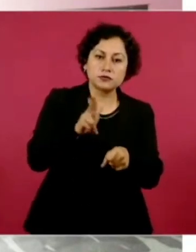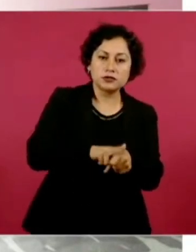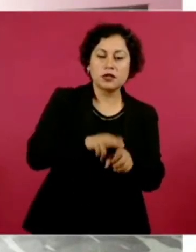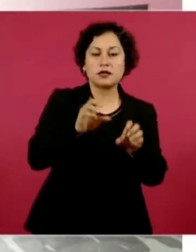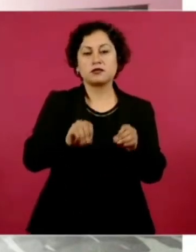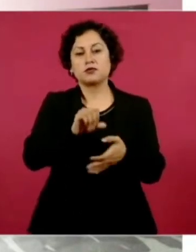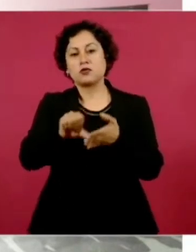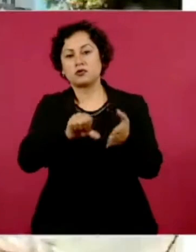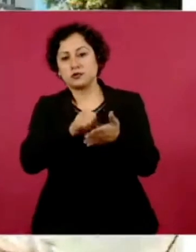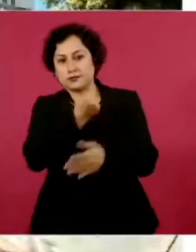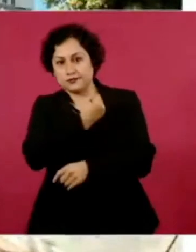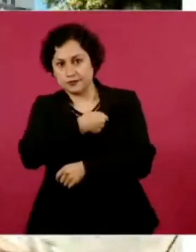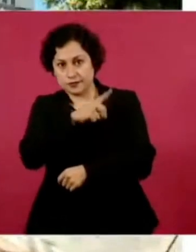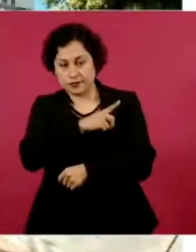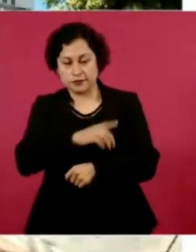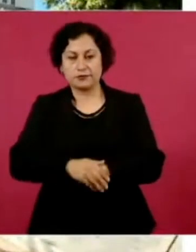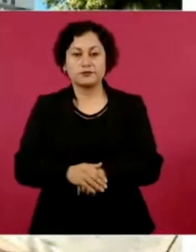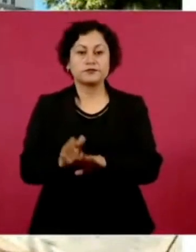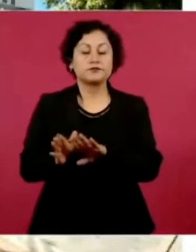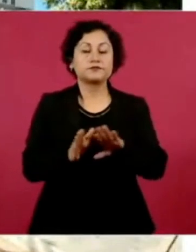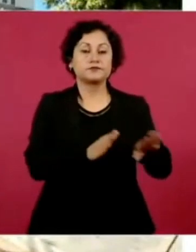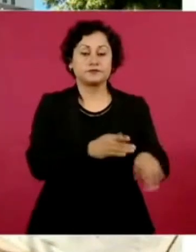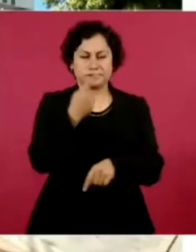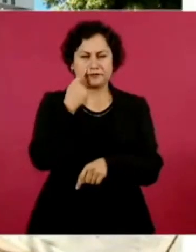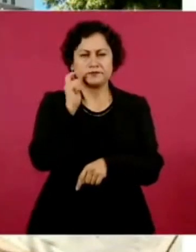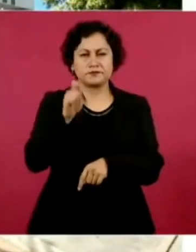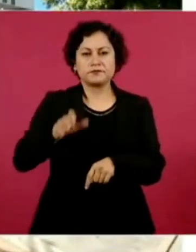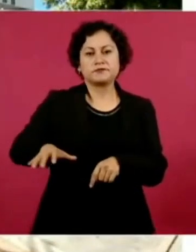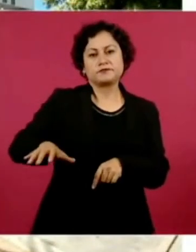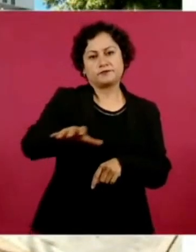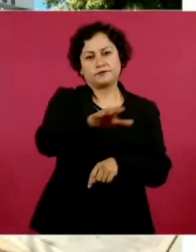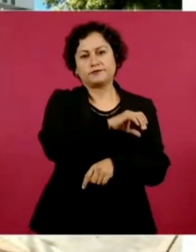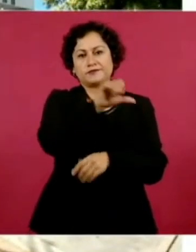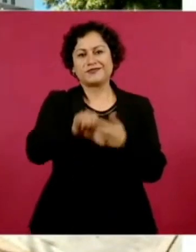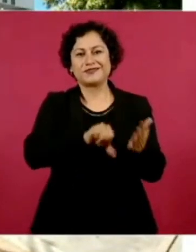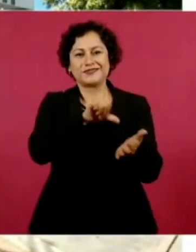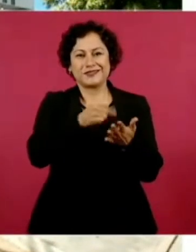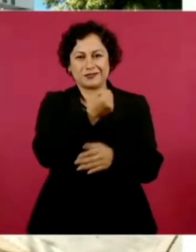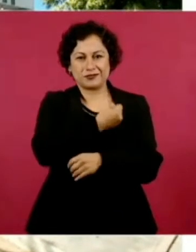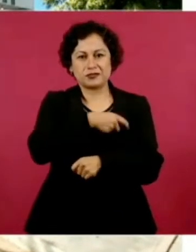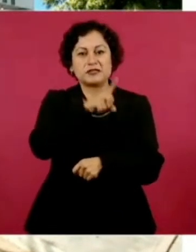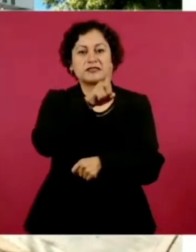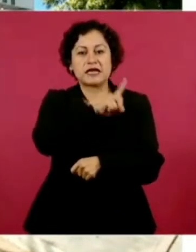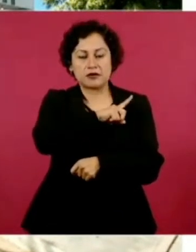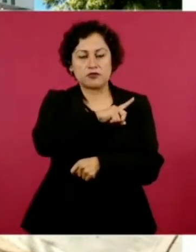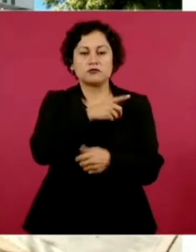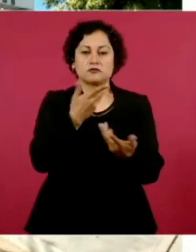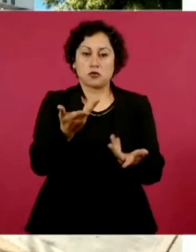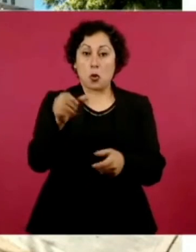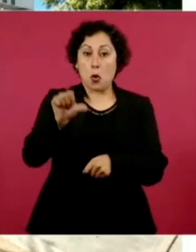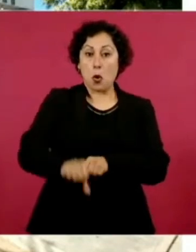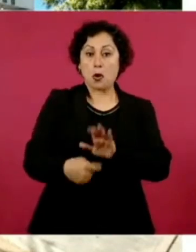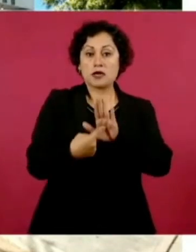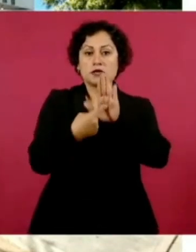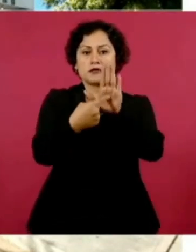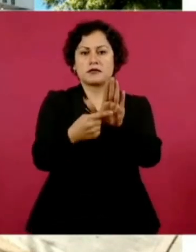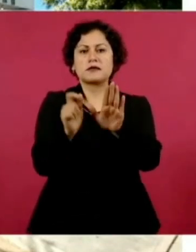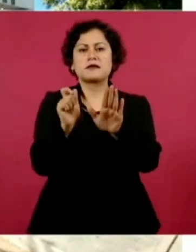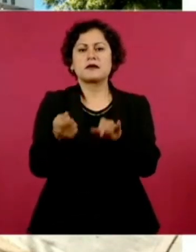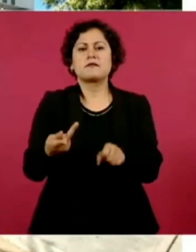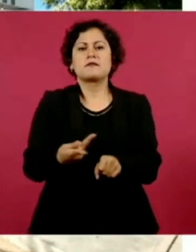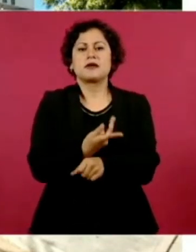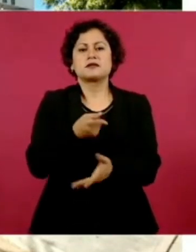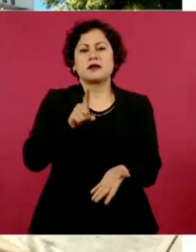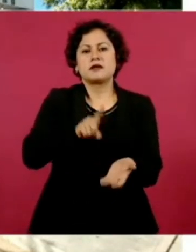favor. Ahora, justamente sobre los centros de salud, quisimos el día de hoy hacer una presentación sobre los avances del programa